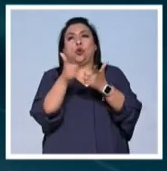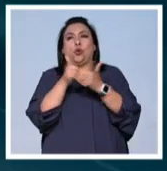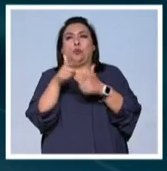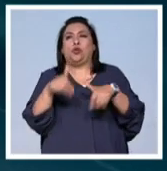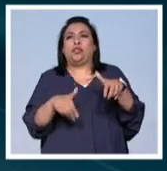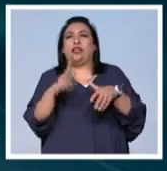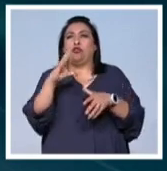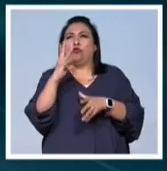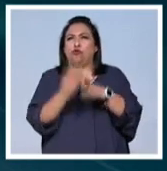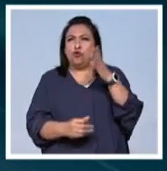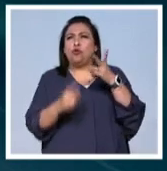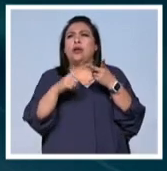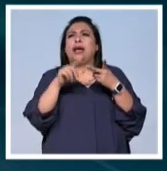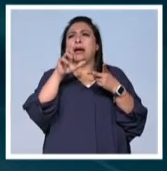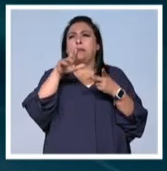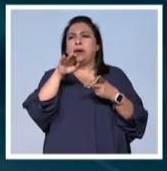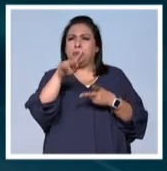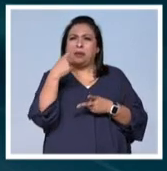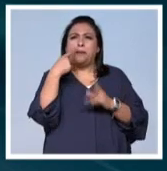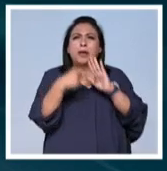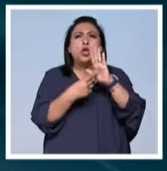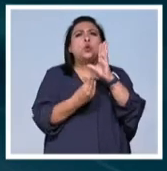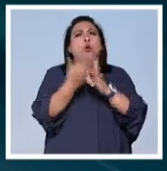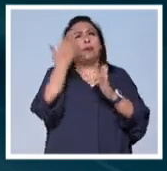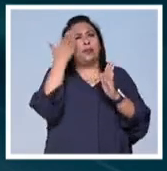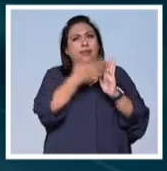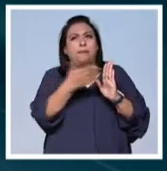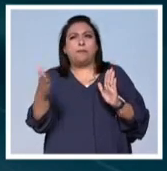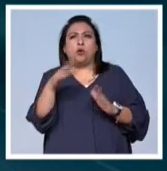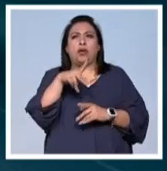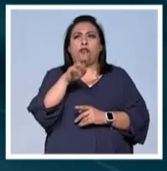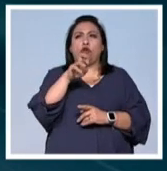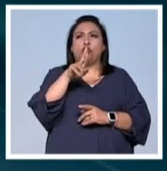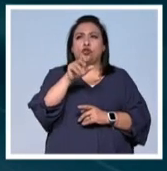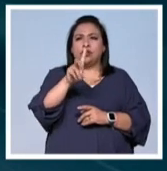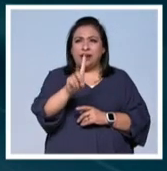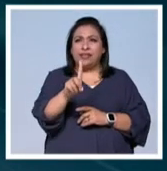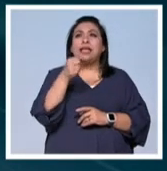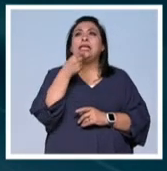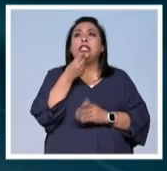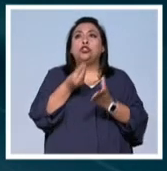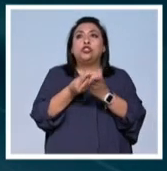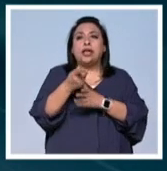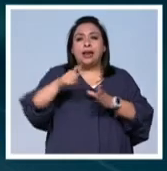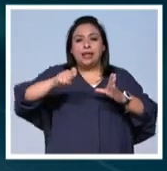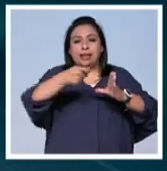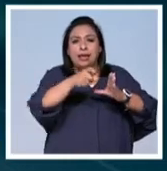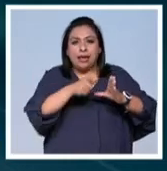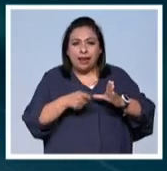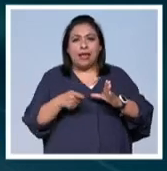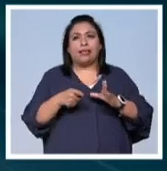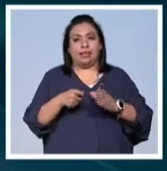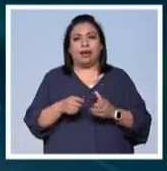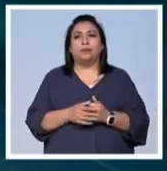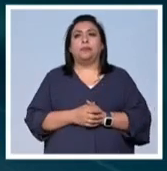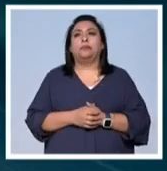teatro en fuga y armar media presentarán una nueva temporada de conrad El niño que salió de una lata de conservas